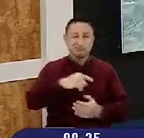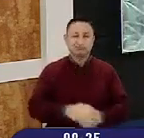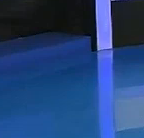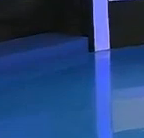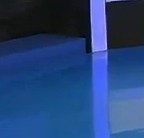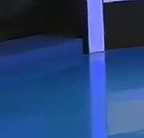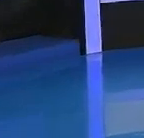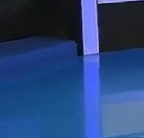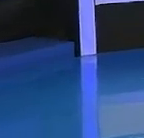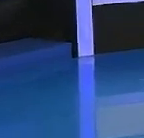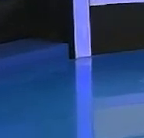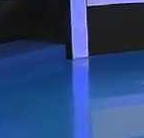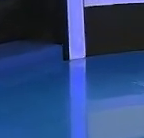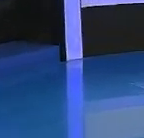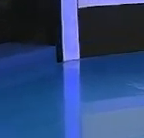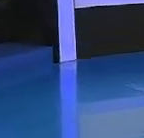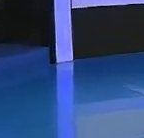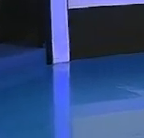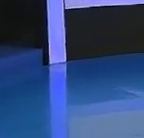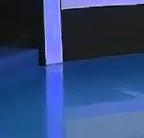venimos.